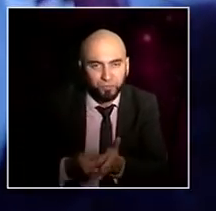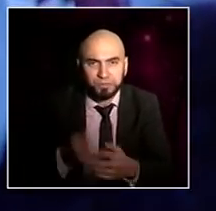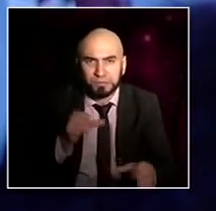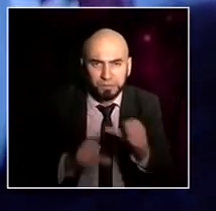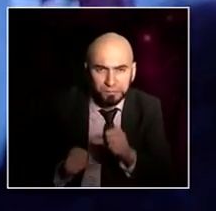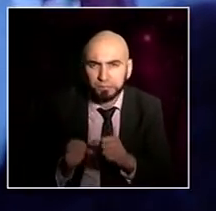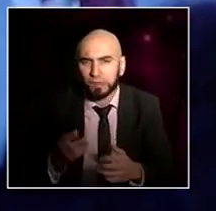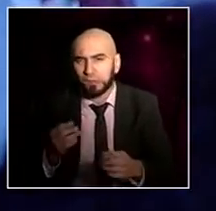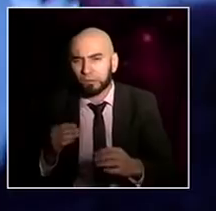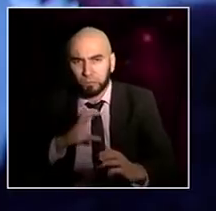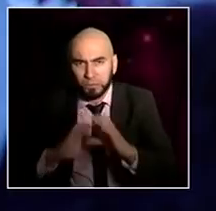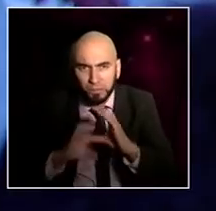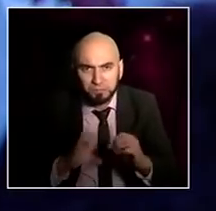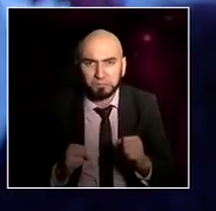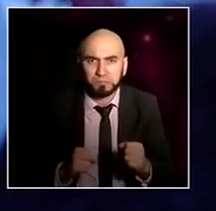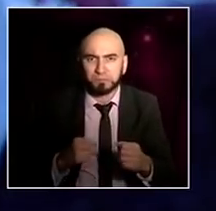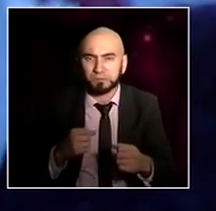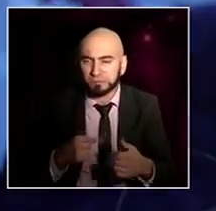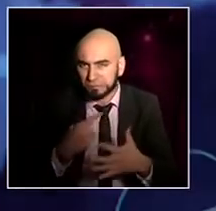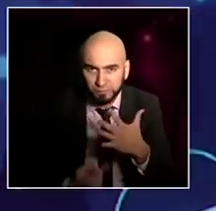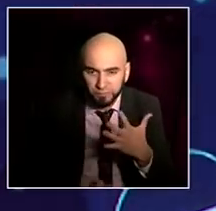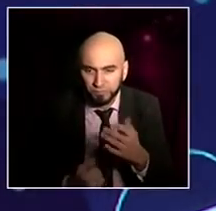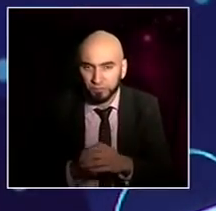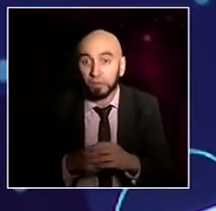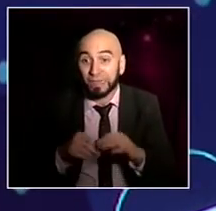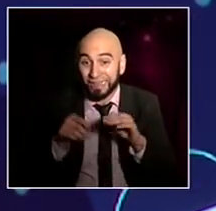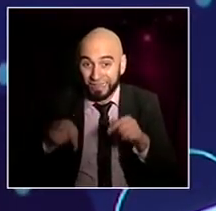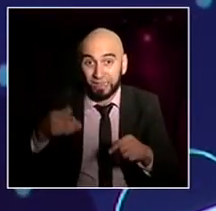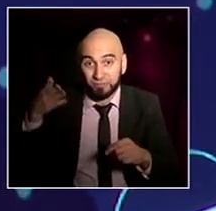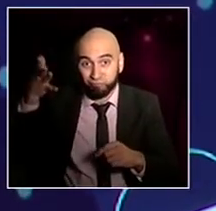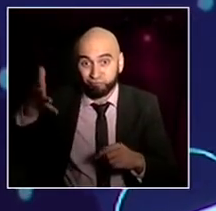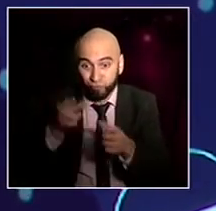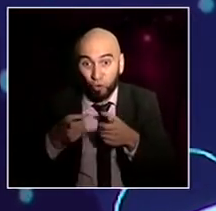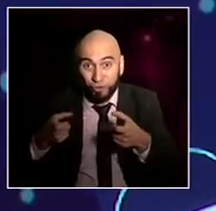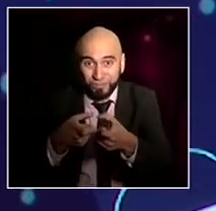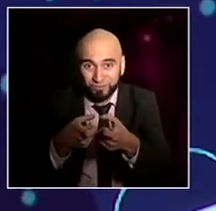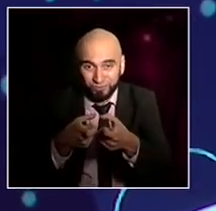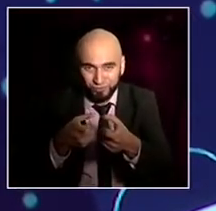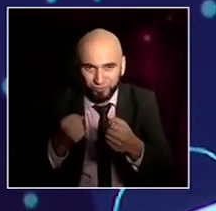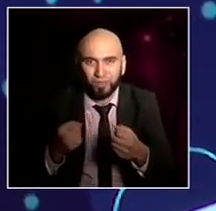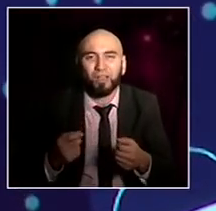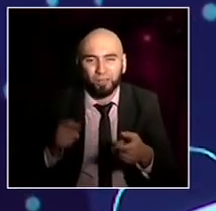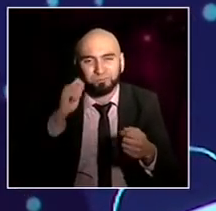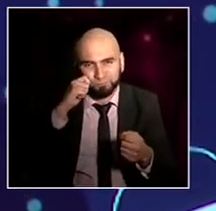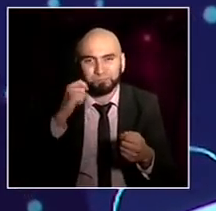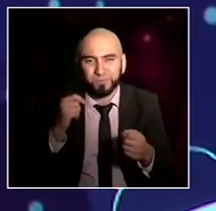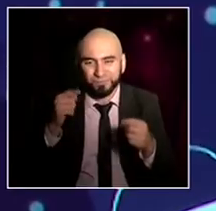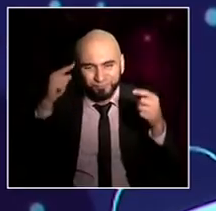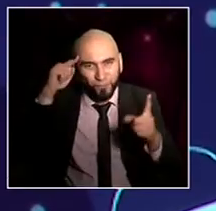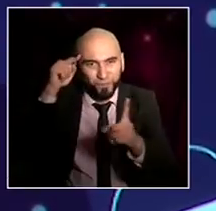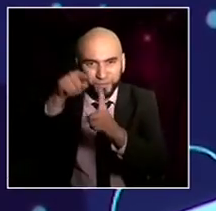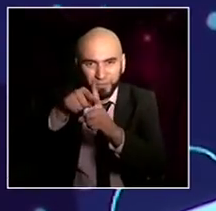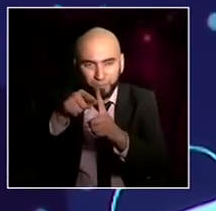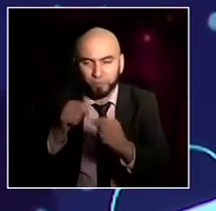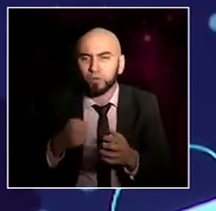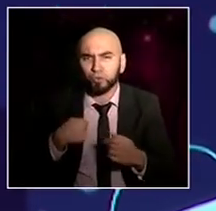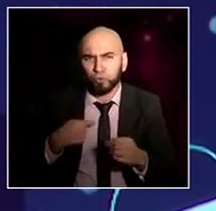comunicación que ejemplifica este congreso. Y solo para cerrar, les agradezco de nuevo, de parte de todos los